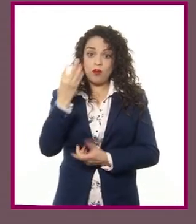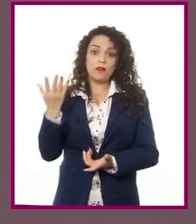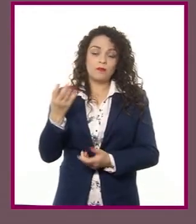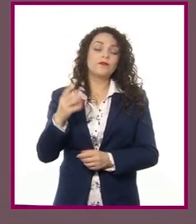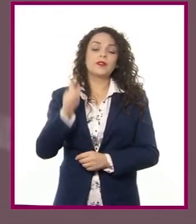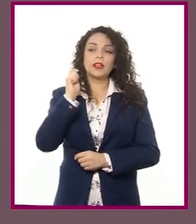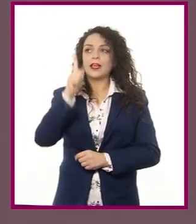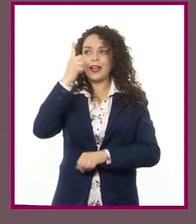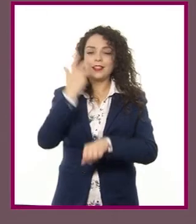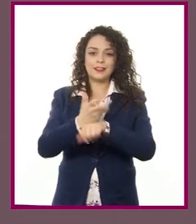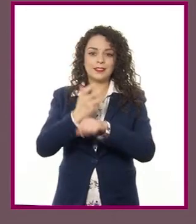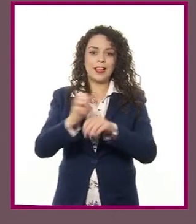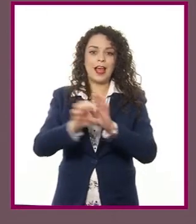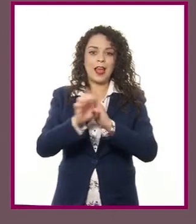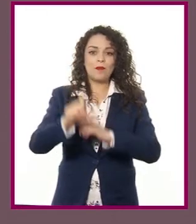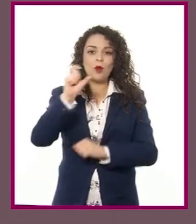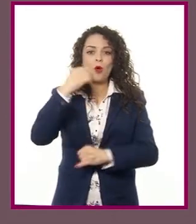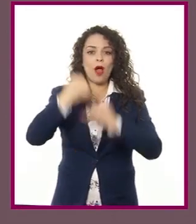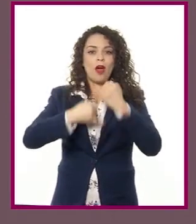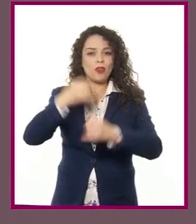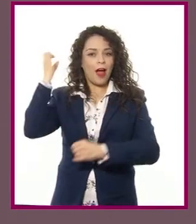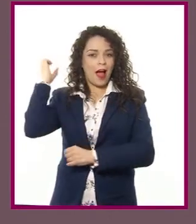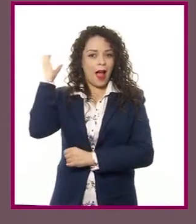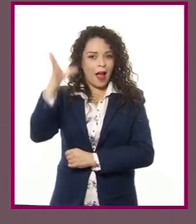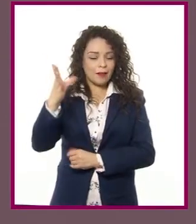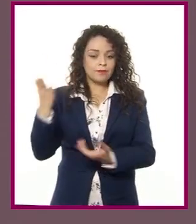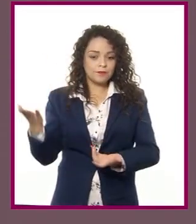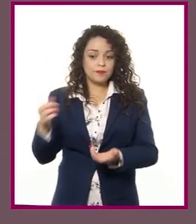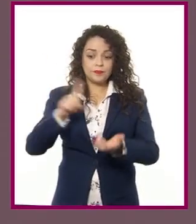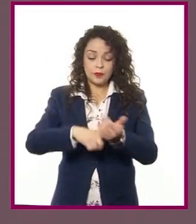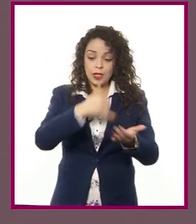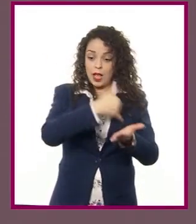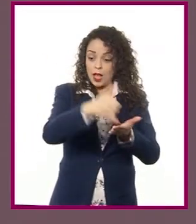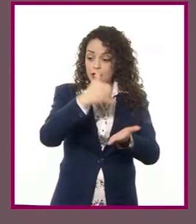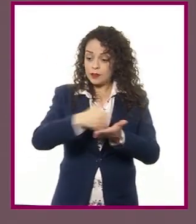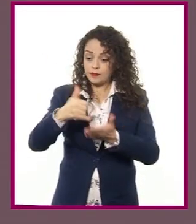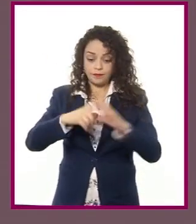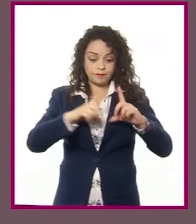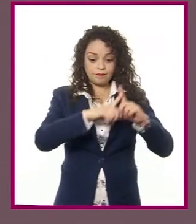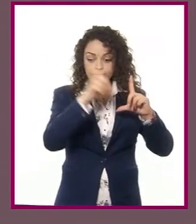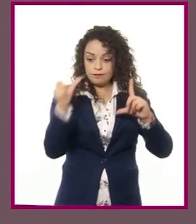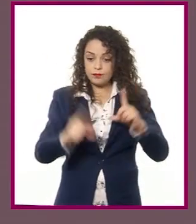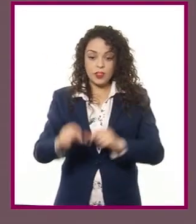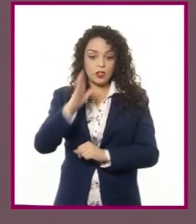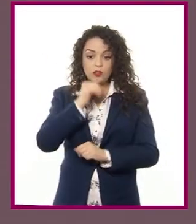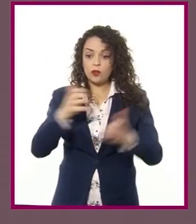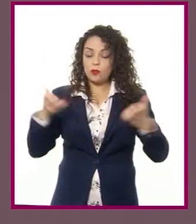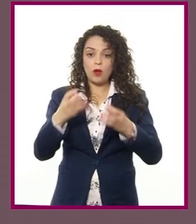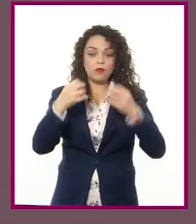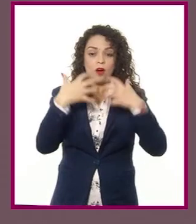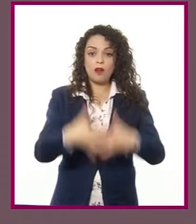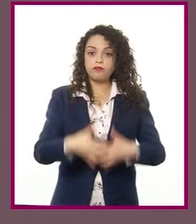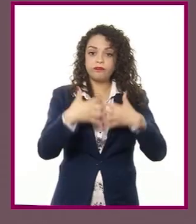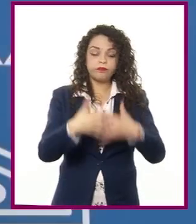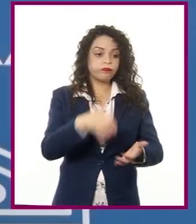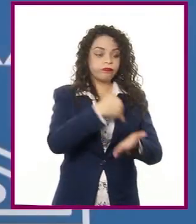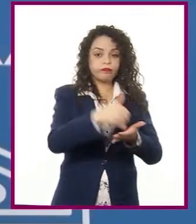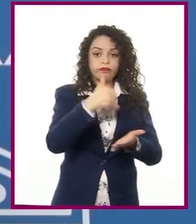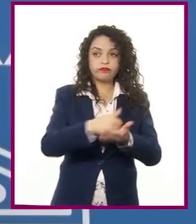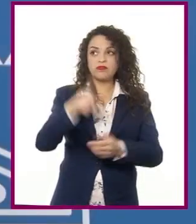Bowl, gran parte de la agricultura nacional no pudo competir con la alta productividad del campo